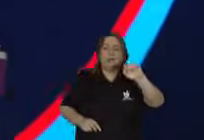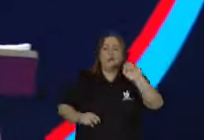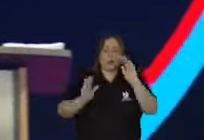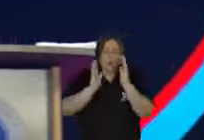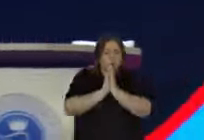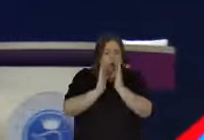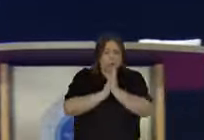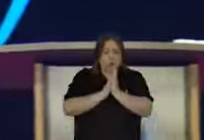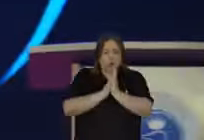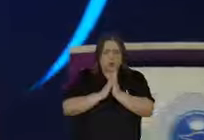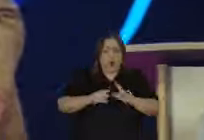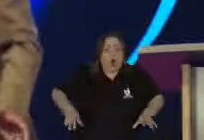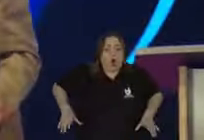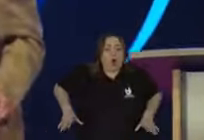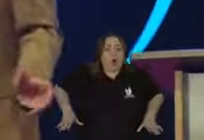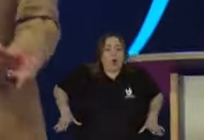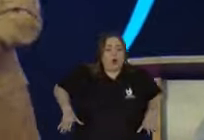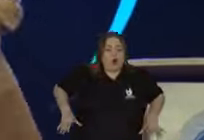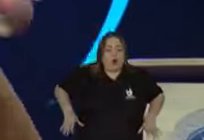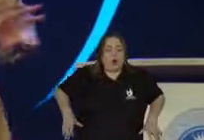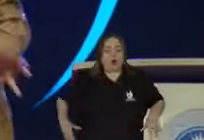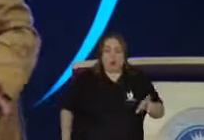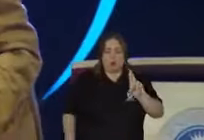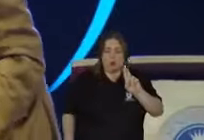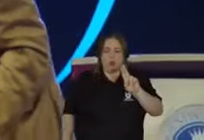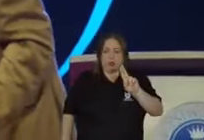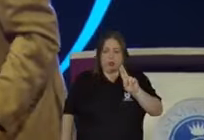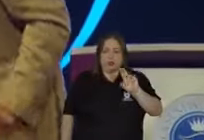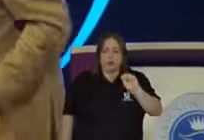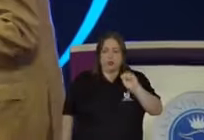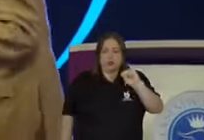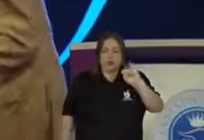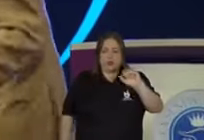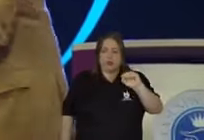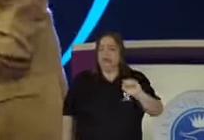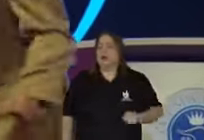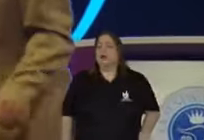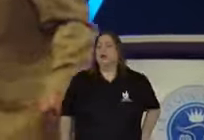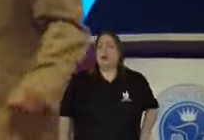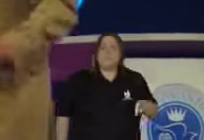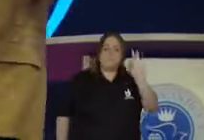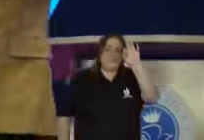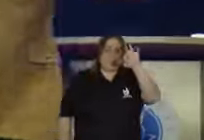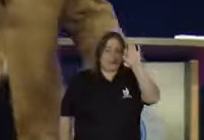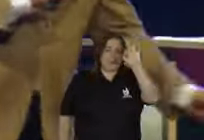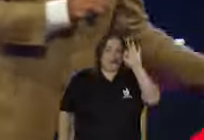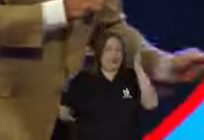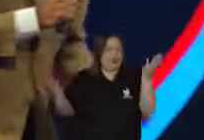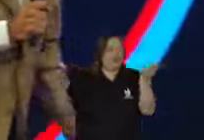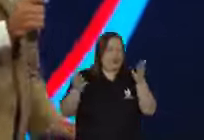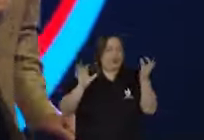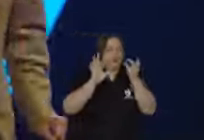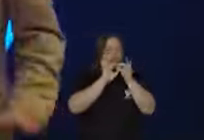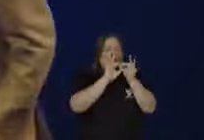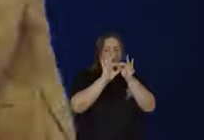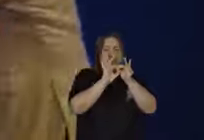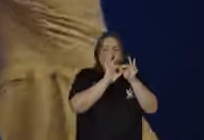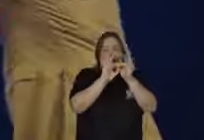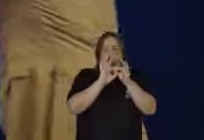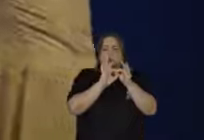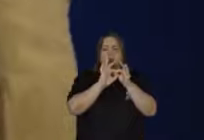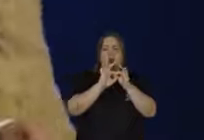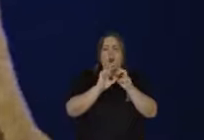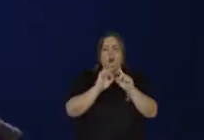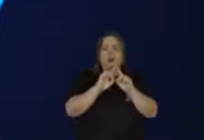Rusia. Cuando estuve con ellos, es el único tema. Los pastores se están uniendo, tienen cadenas de ayuno y oración, pero